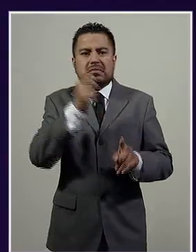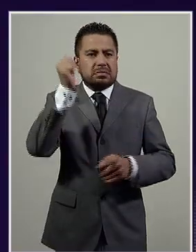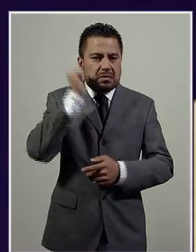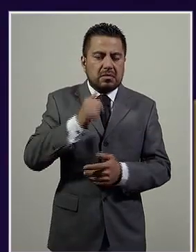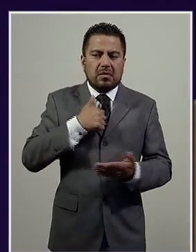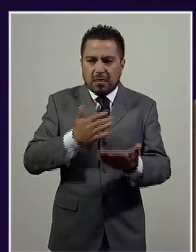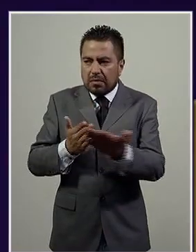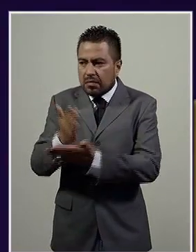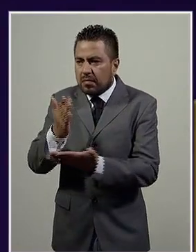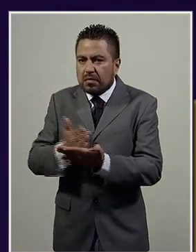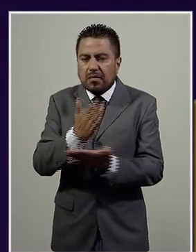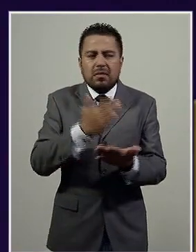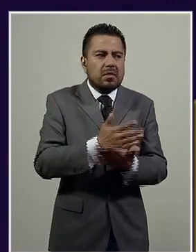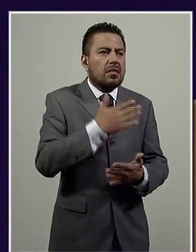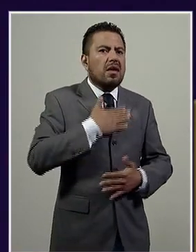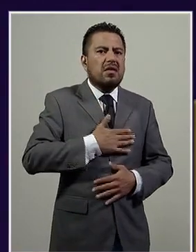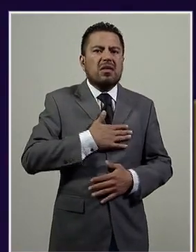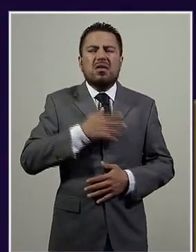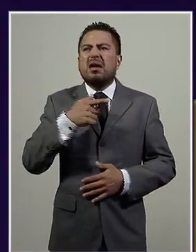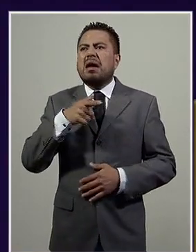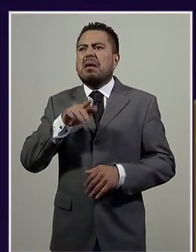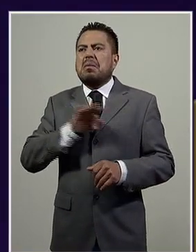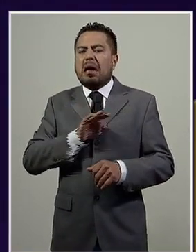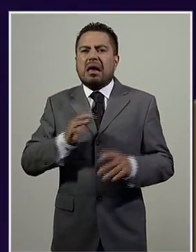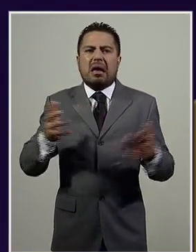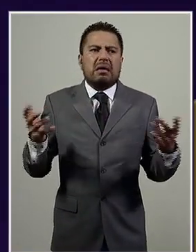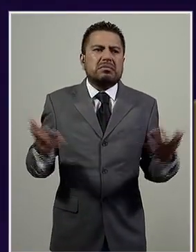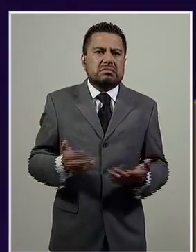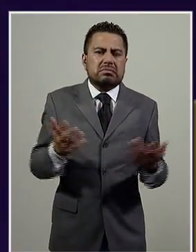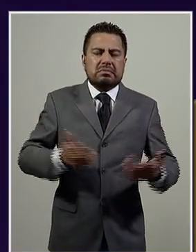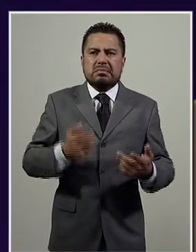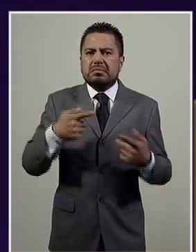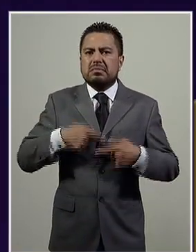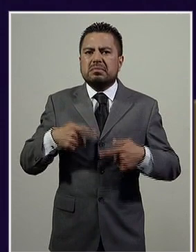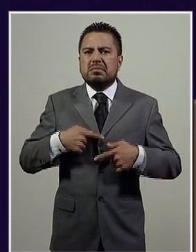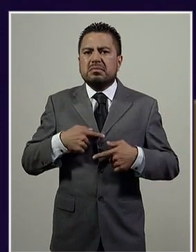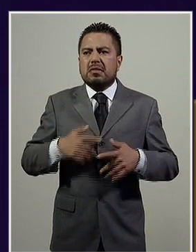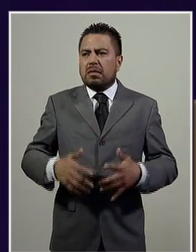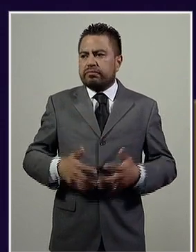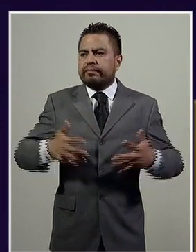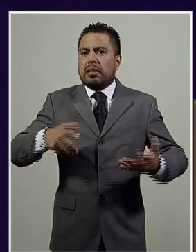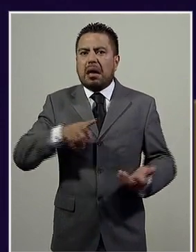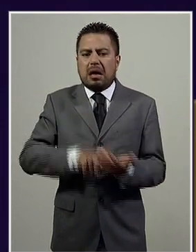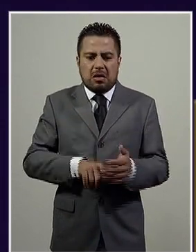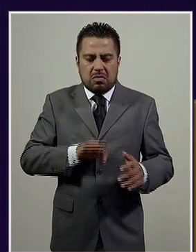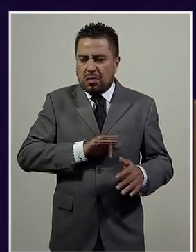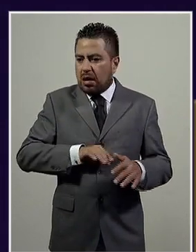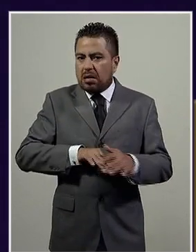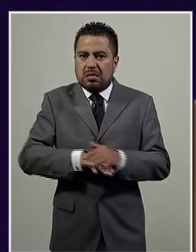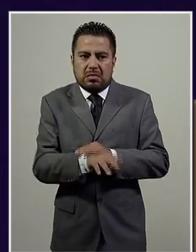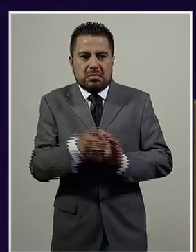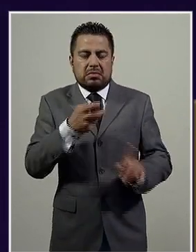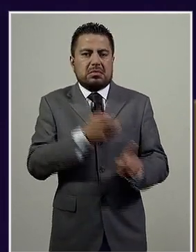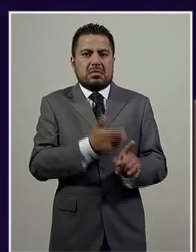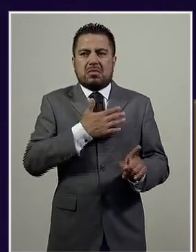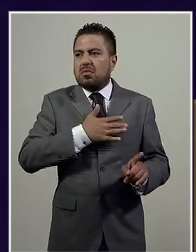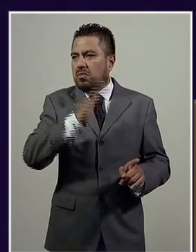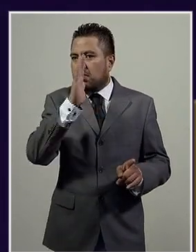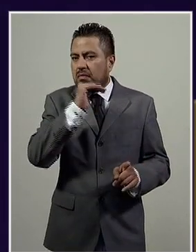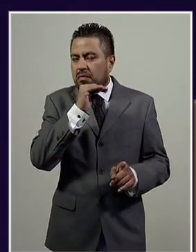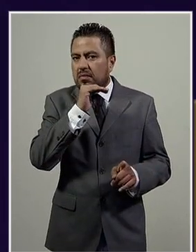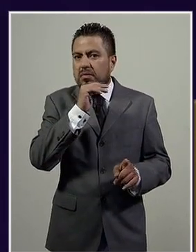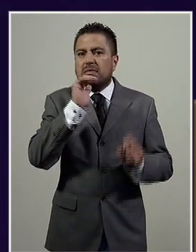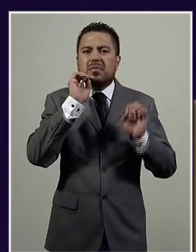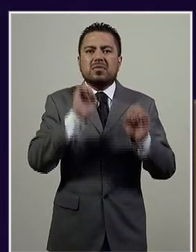meto a un baño público digo, ¿qué hará una persona con una gran obesidad aquí adentro? No puede ir a ese baño. Sí, ¿no? Sí, o